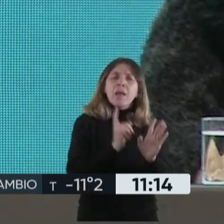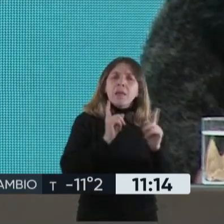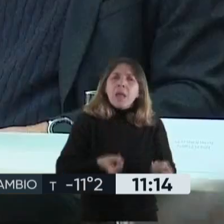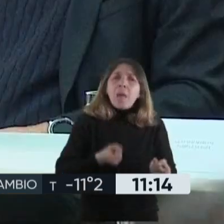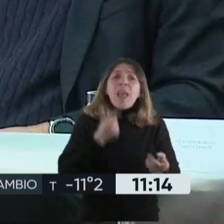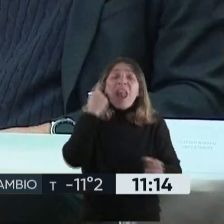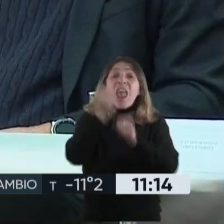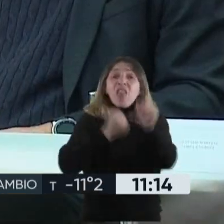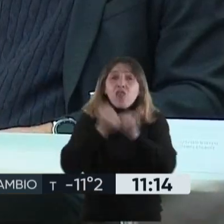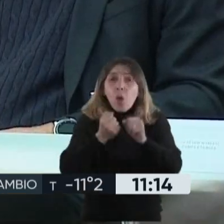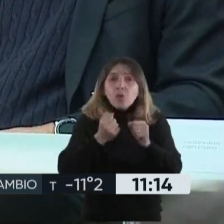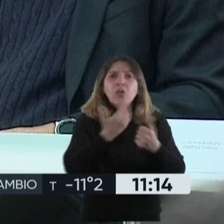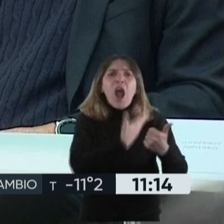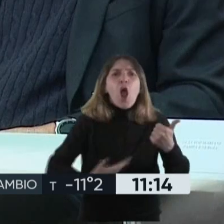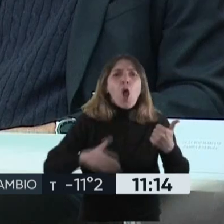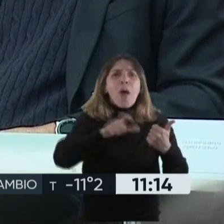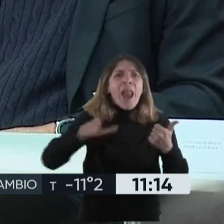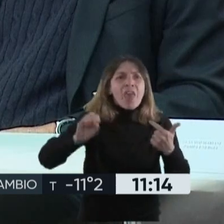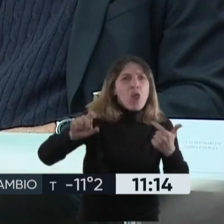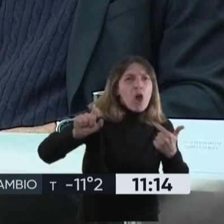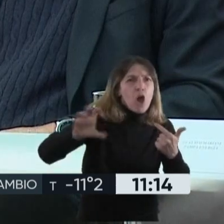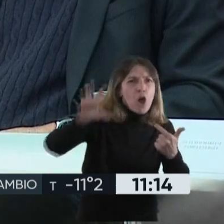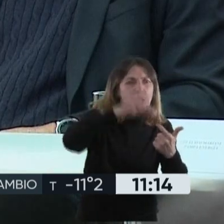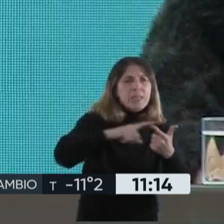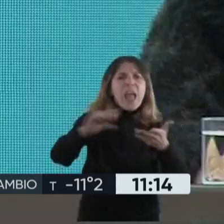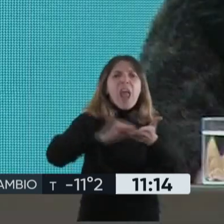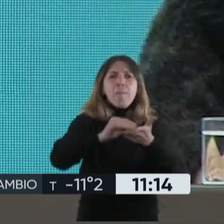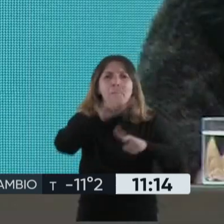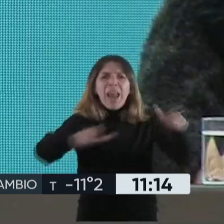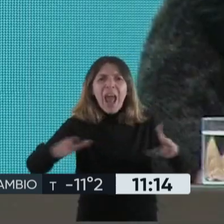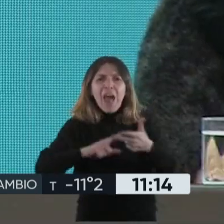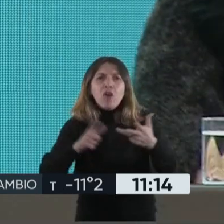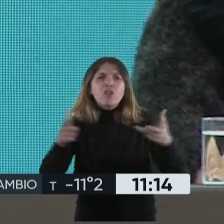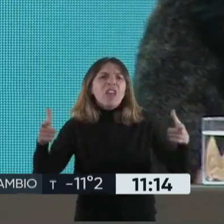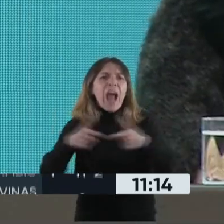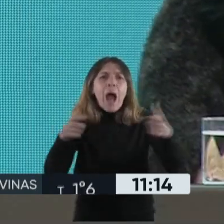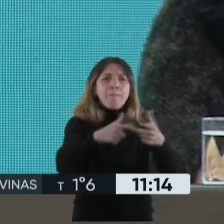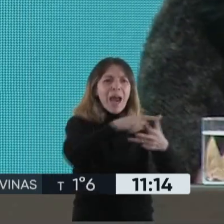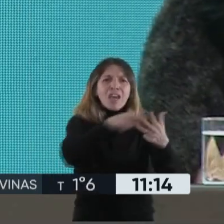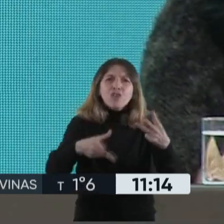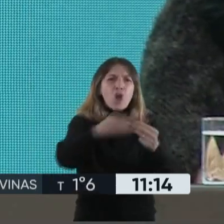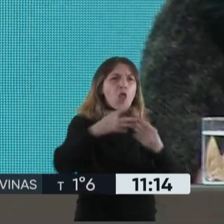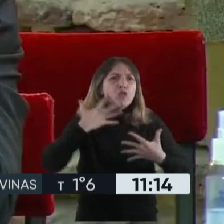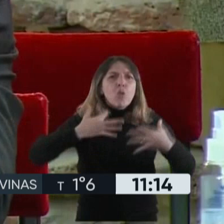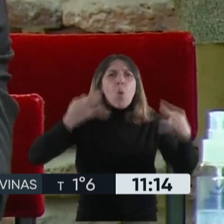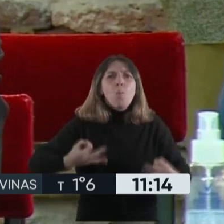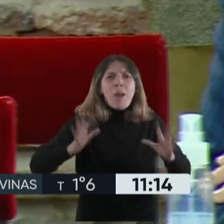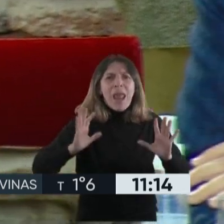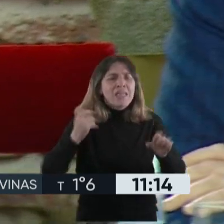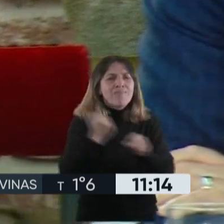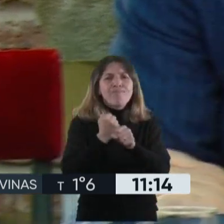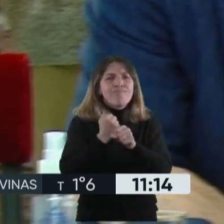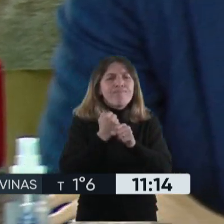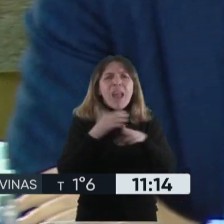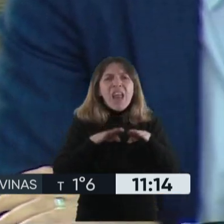la industria, los gobernadores, los trabajadores, las cámaras, todos cumplieron y estuvieron a la altura de la circunstancia. Por eso